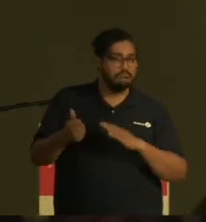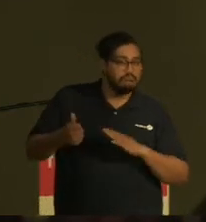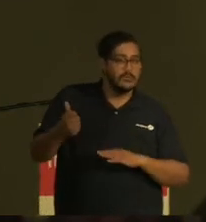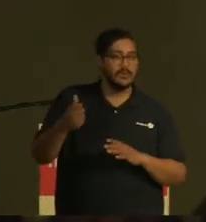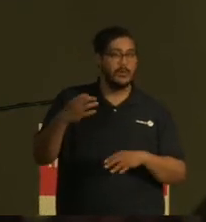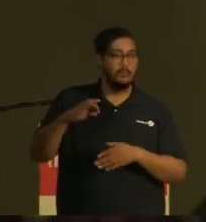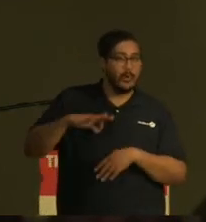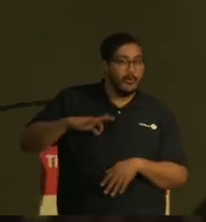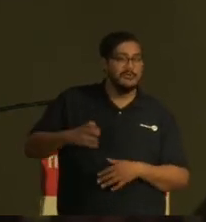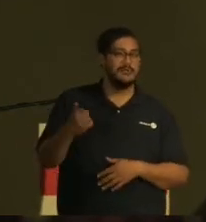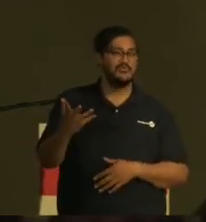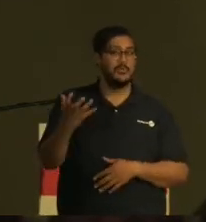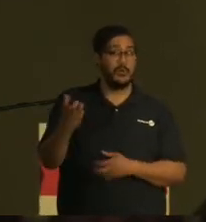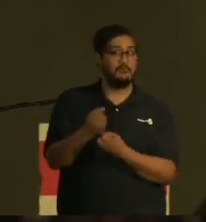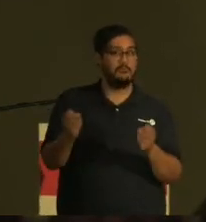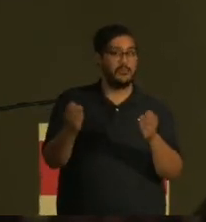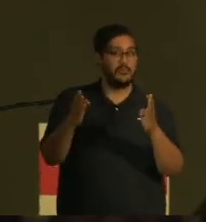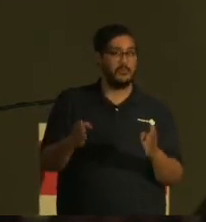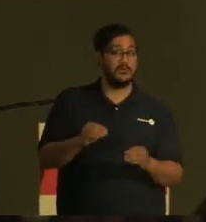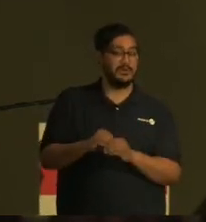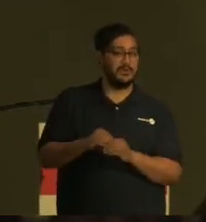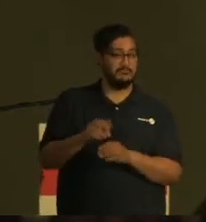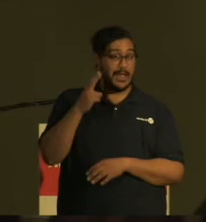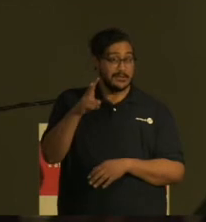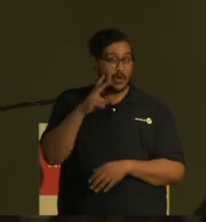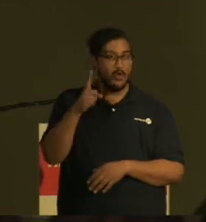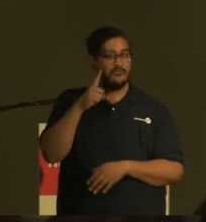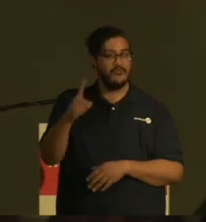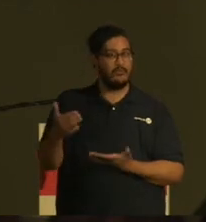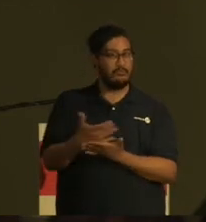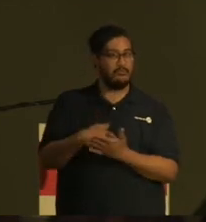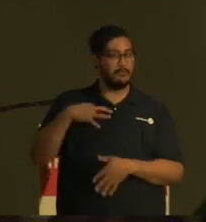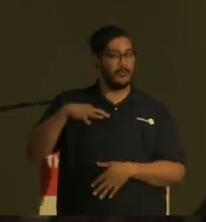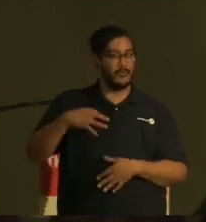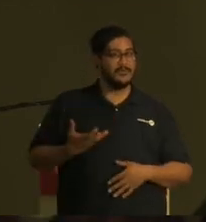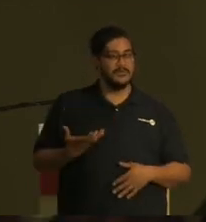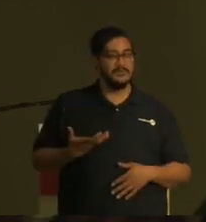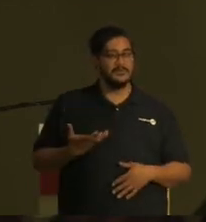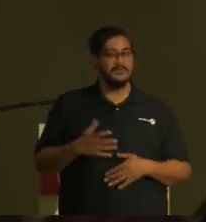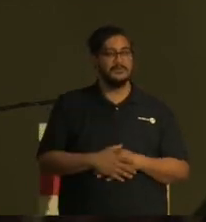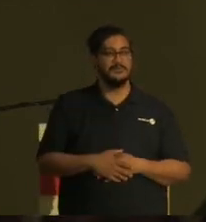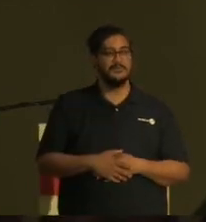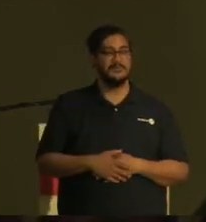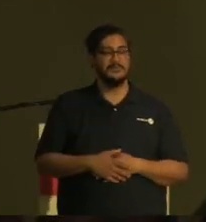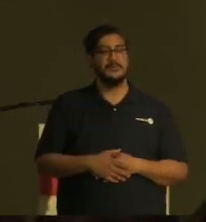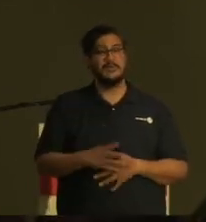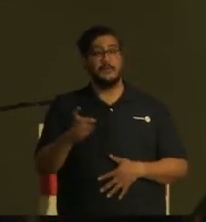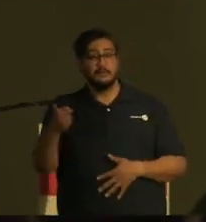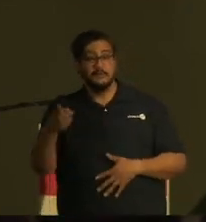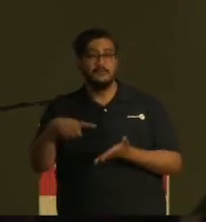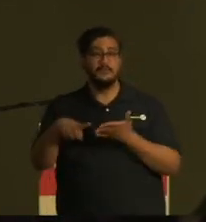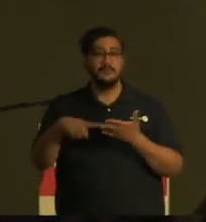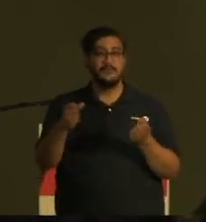liberar a la que estaba en México para que subieran los puntos. Y el presidente no la quiso liberar y el que pagué todos los platos fui yo.